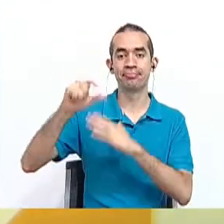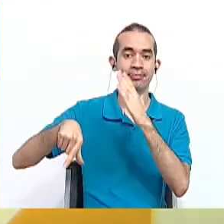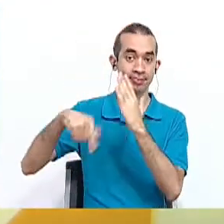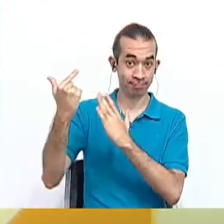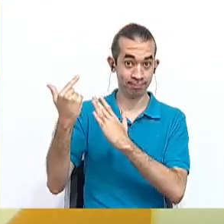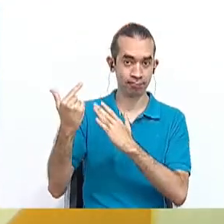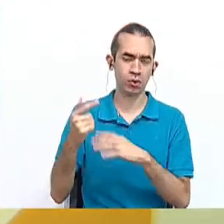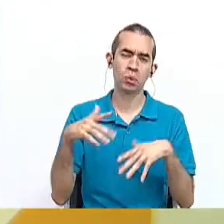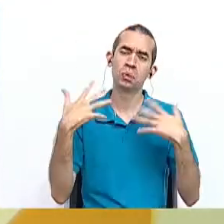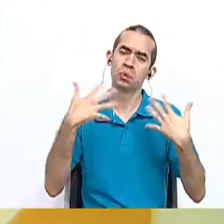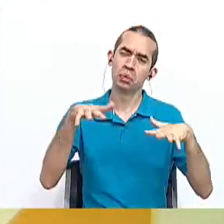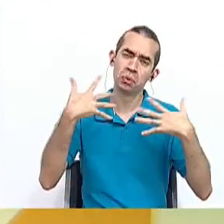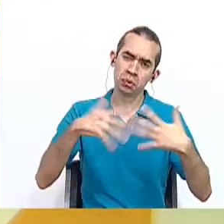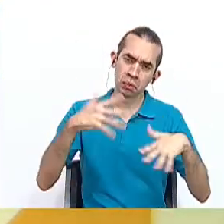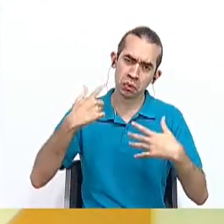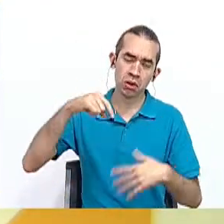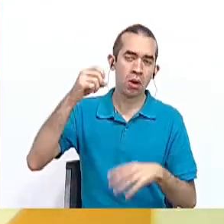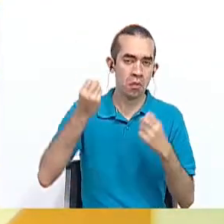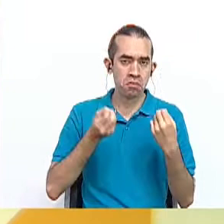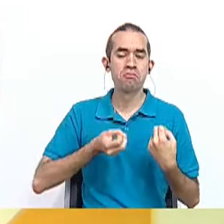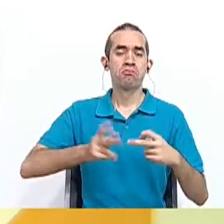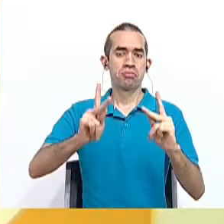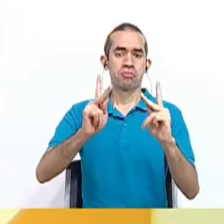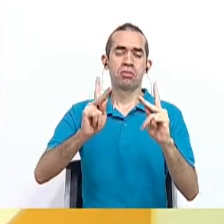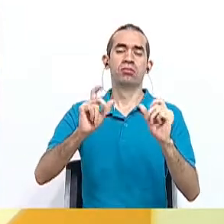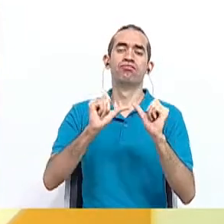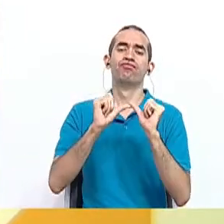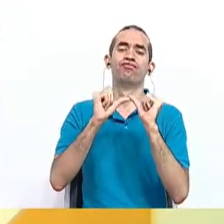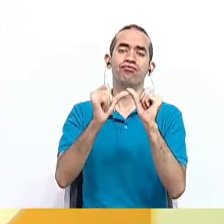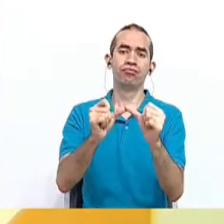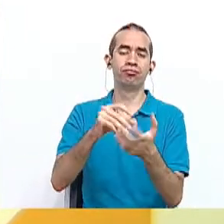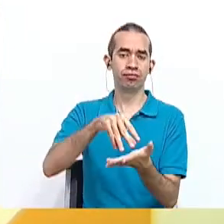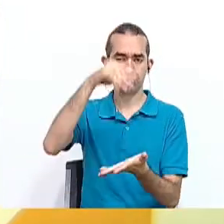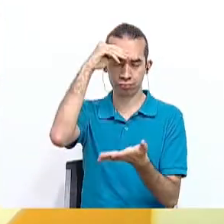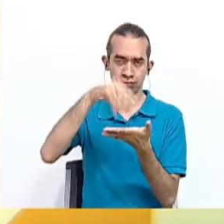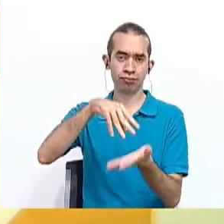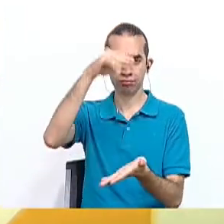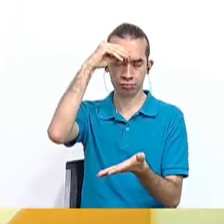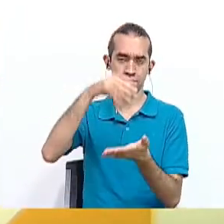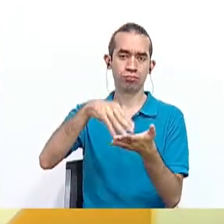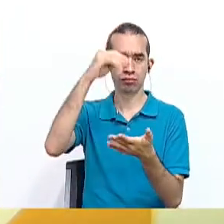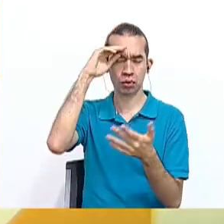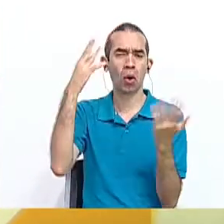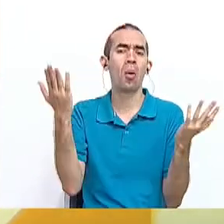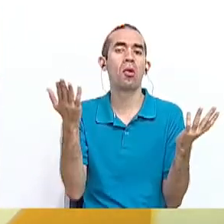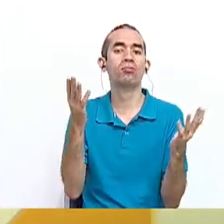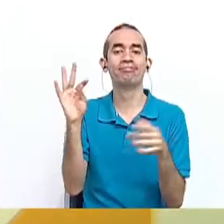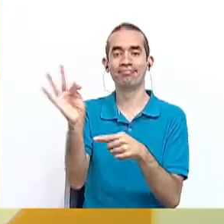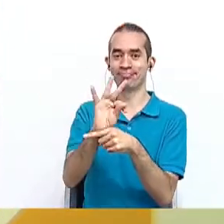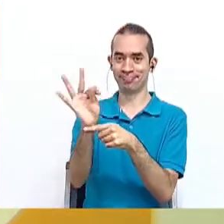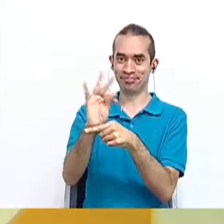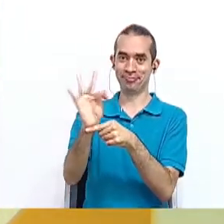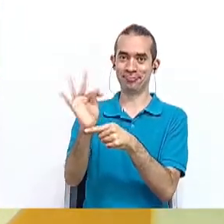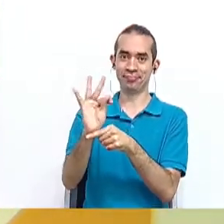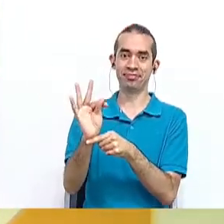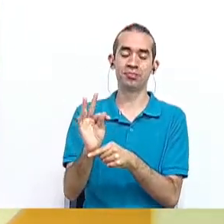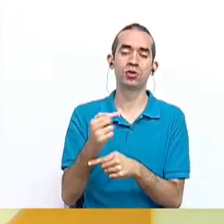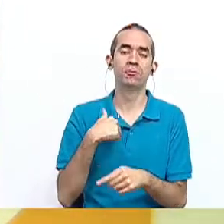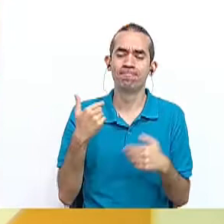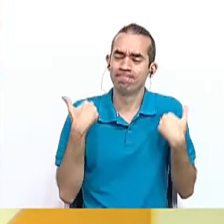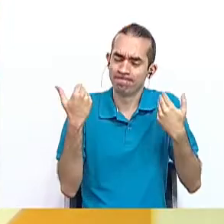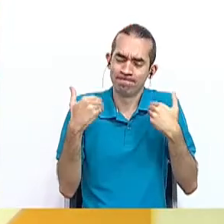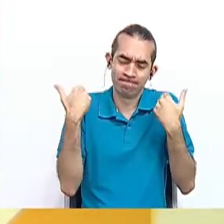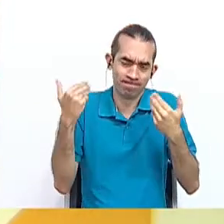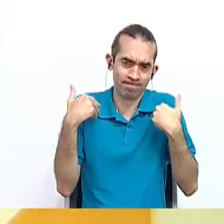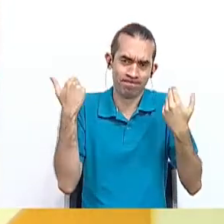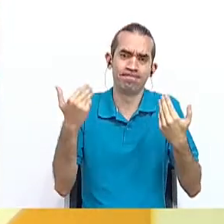Es maravilloso que tengamos esta oportunidad de seguir nuestro aprendizaje a través de la televisión y estoy muy contenta de estar